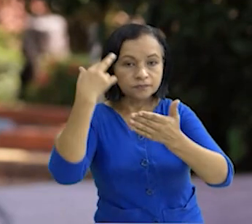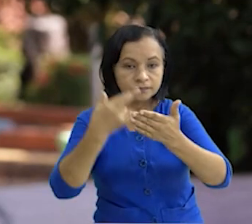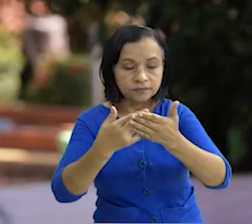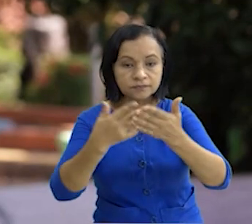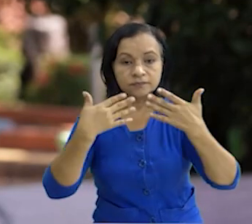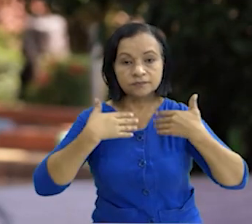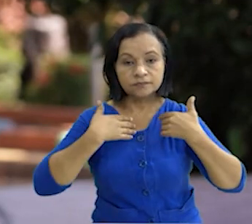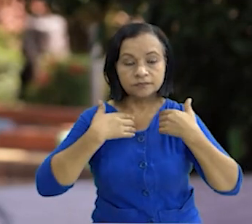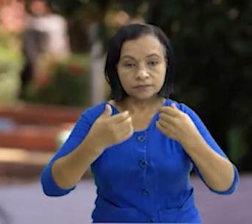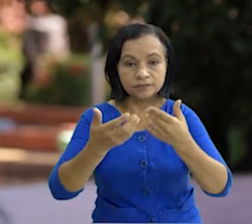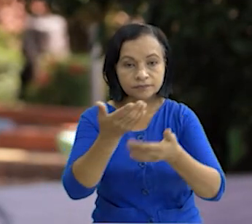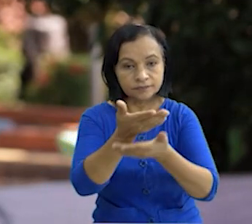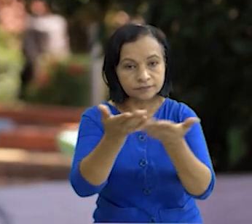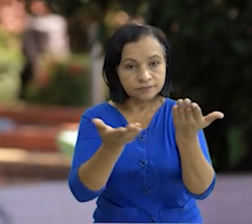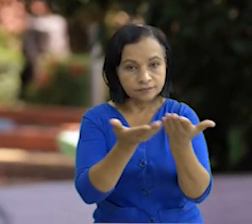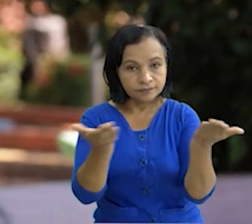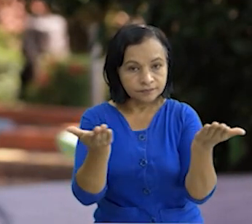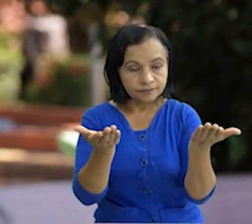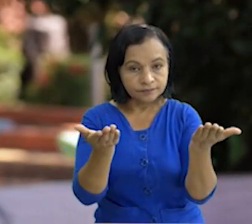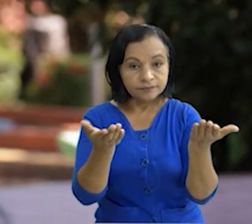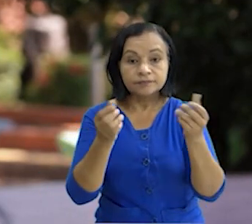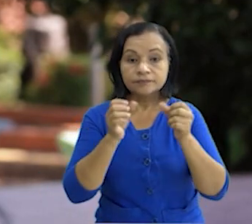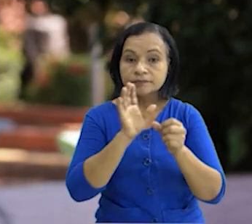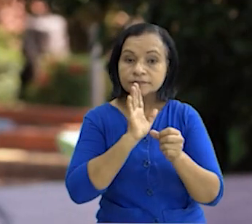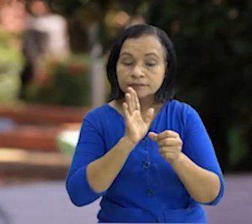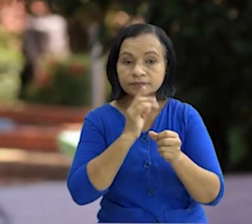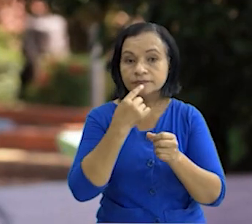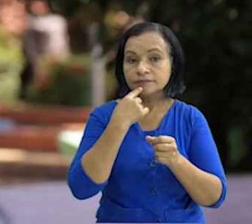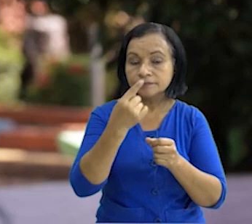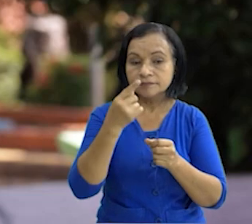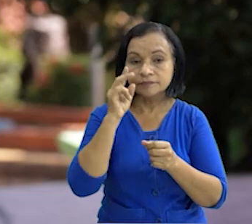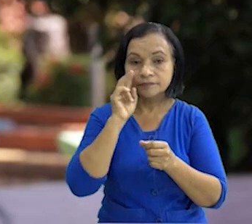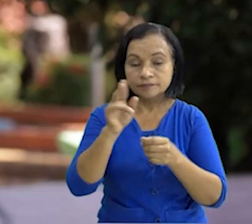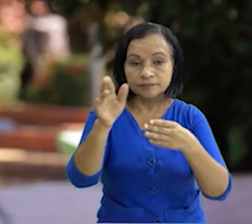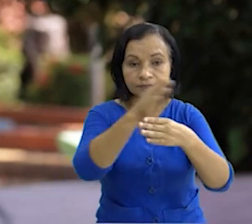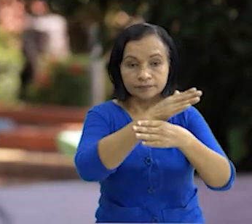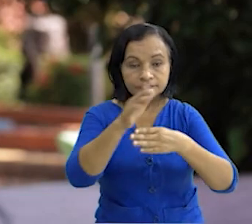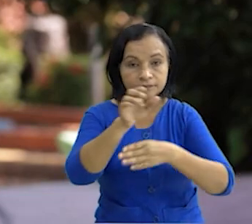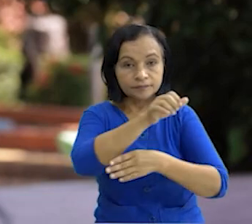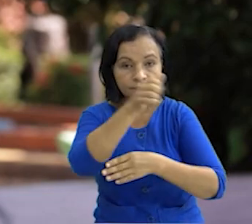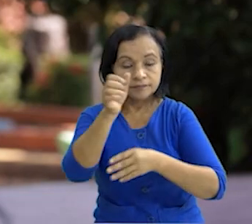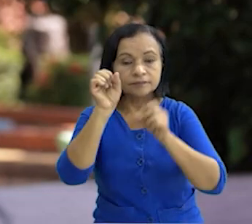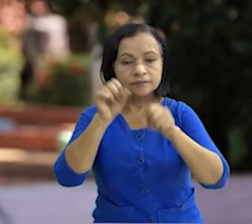que la salud está en nuestras manos. Para comentar, sugerir, ver esta edición y